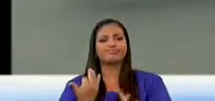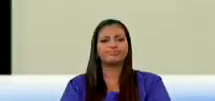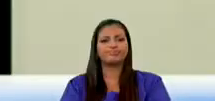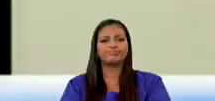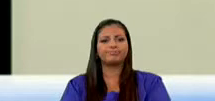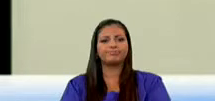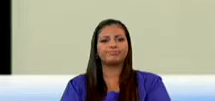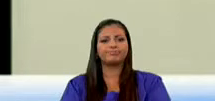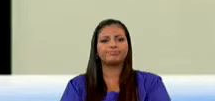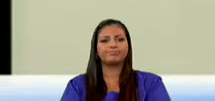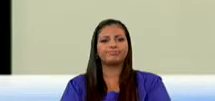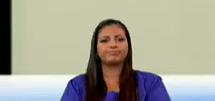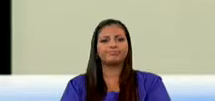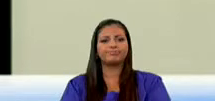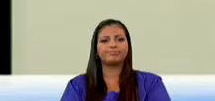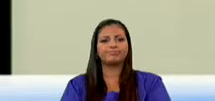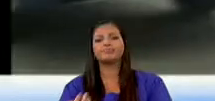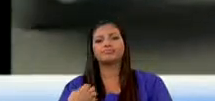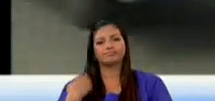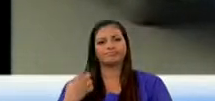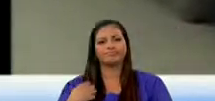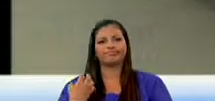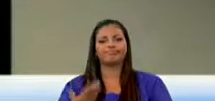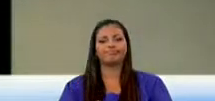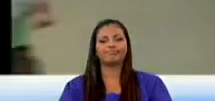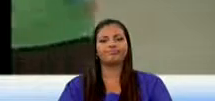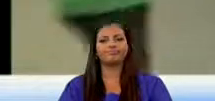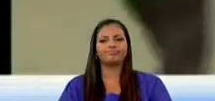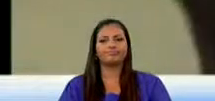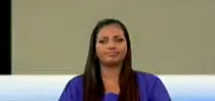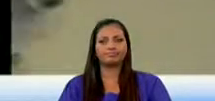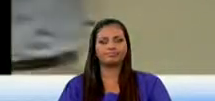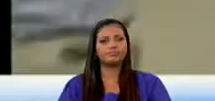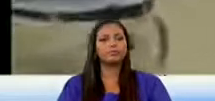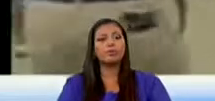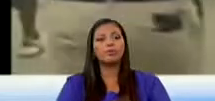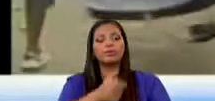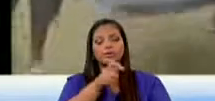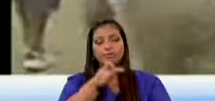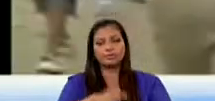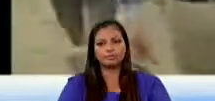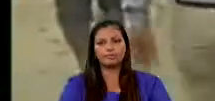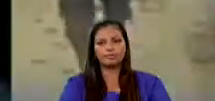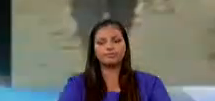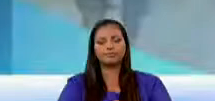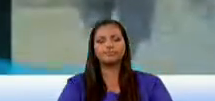muchas de las personas que circulan por acá. Voy a conversar con otras personas, perdón por darle espalda,